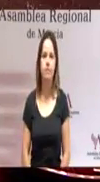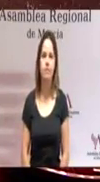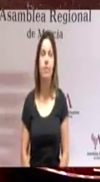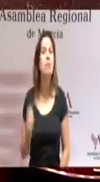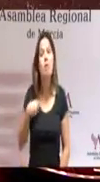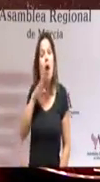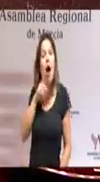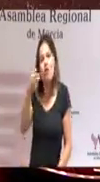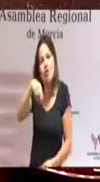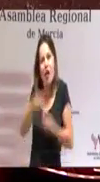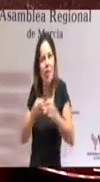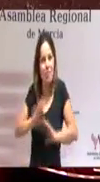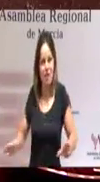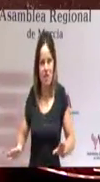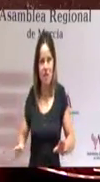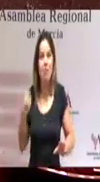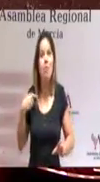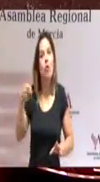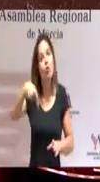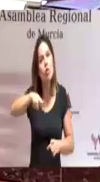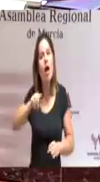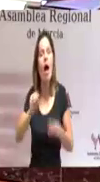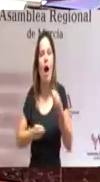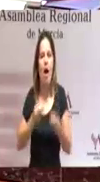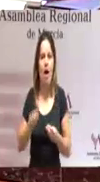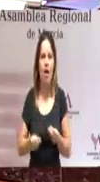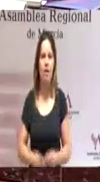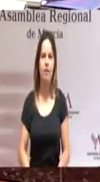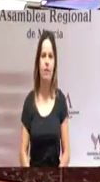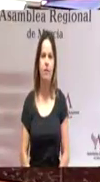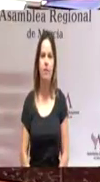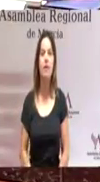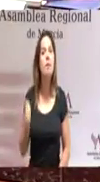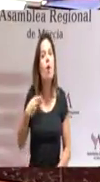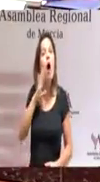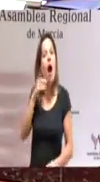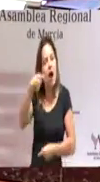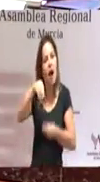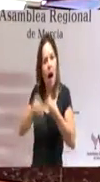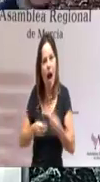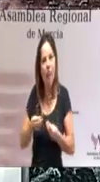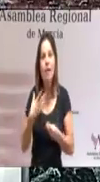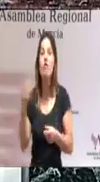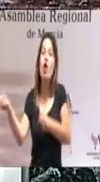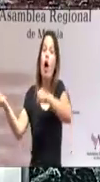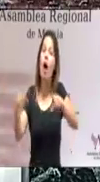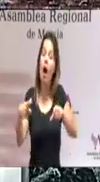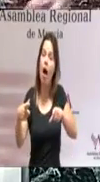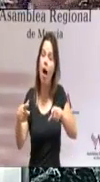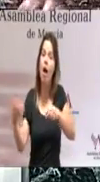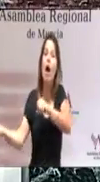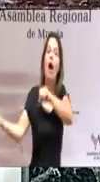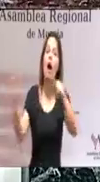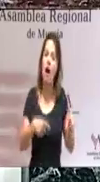Eso es lo que hacía. Eso es lo que hacía. Eso es lo que hacía. Trayéndose